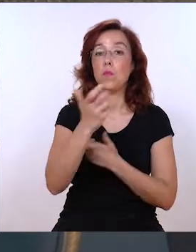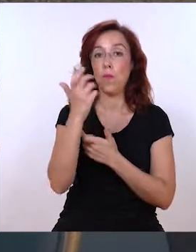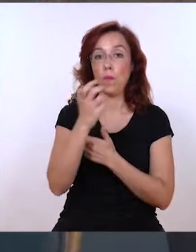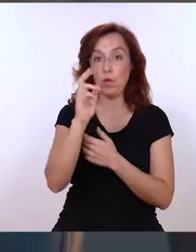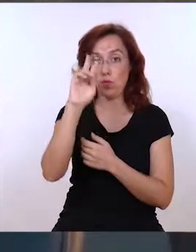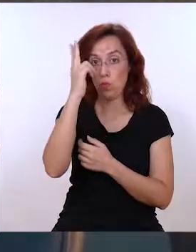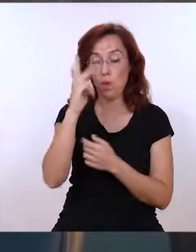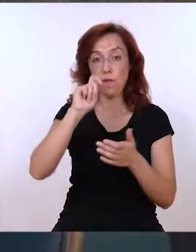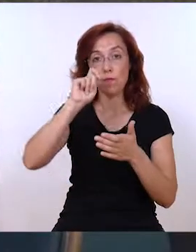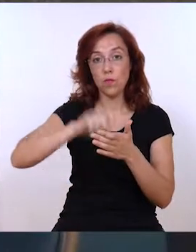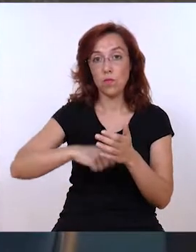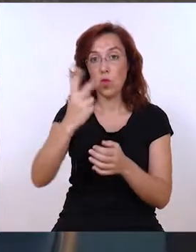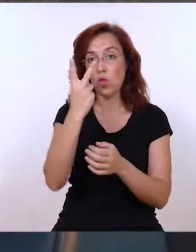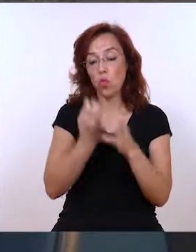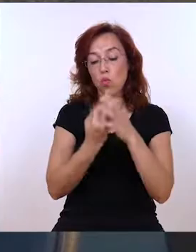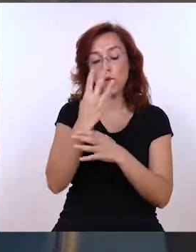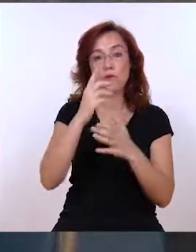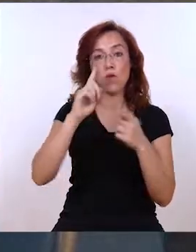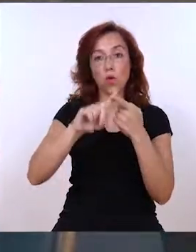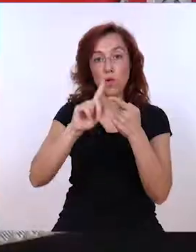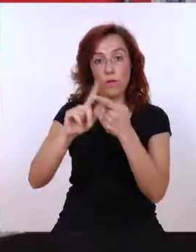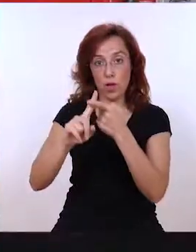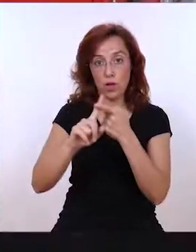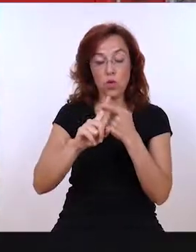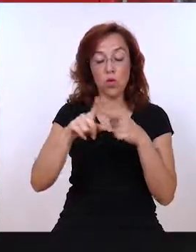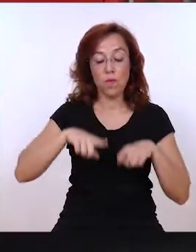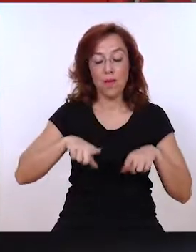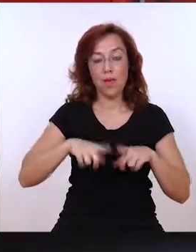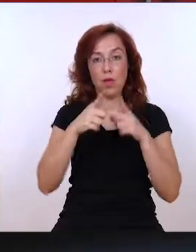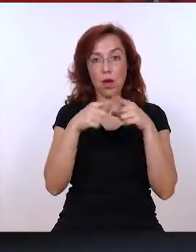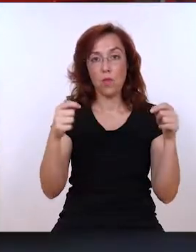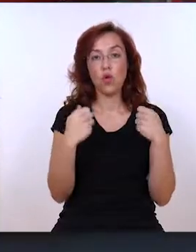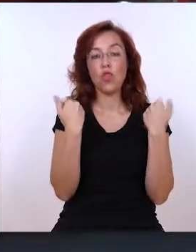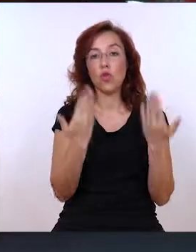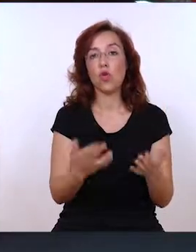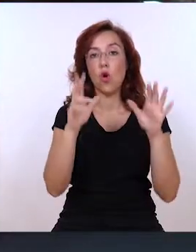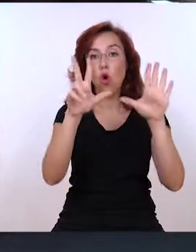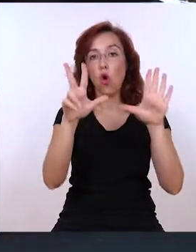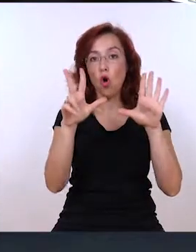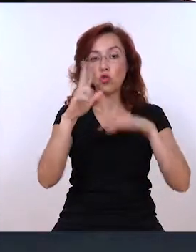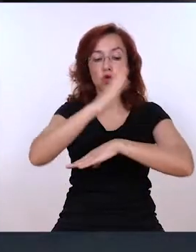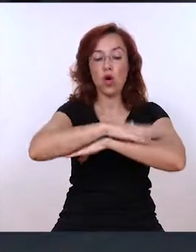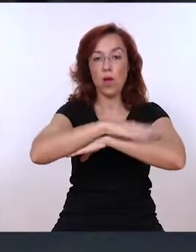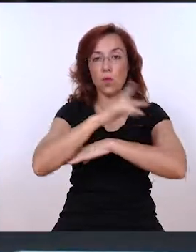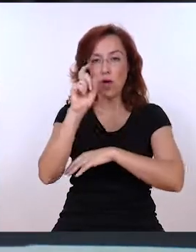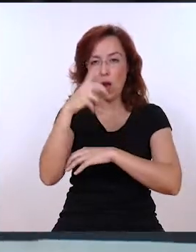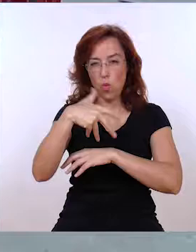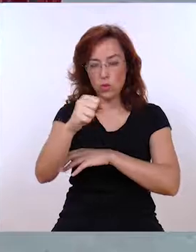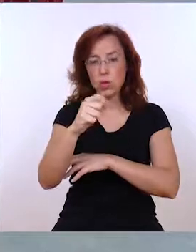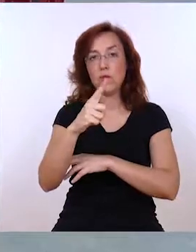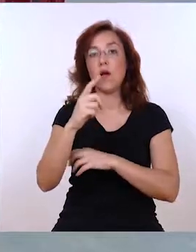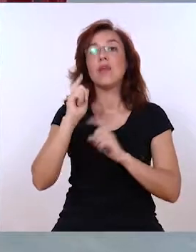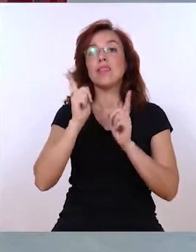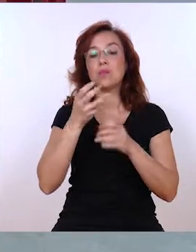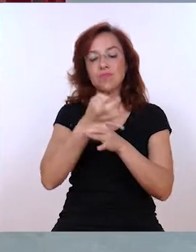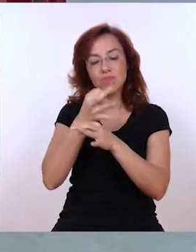La Dirección Nacional de Bomberos firmó dos nuevos convenios con la Embajada de Japón, quien donó 8 camiones bomba y capacitará a bomberos